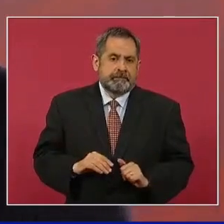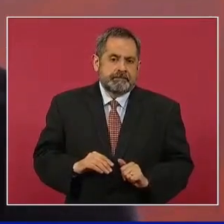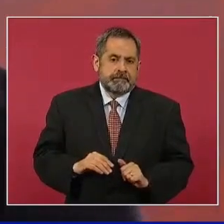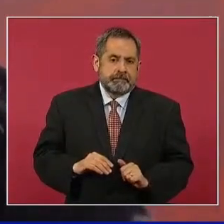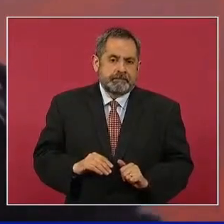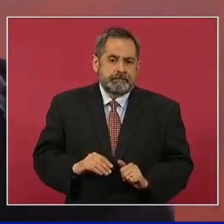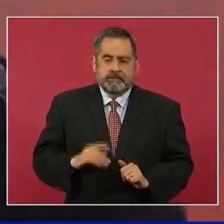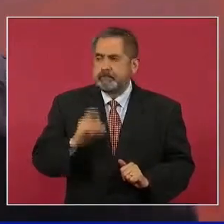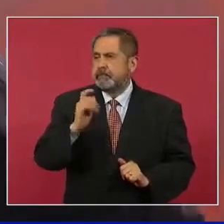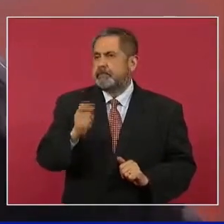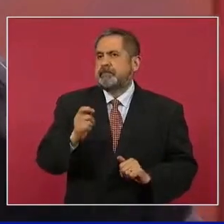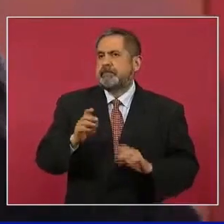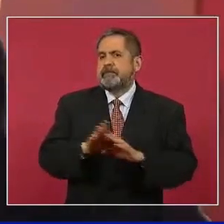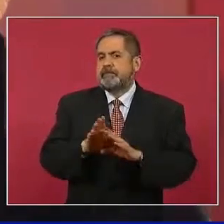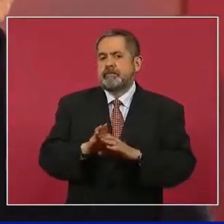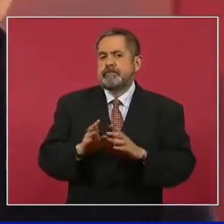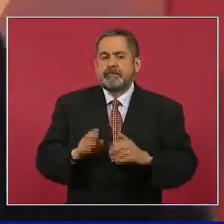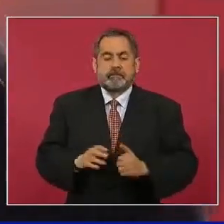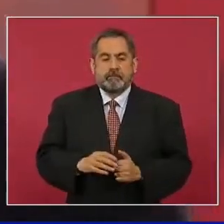Es algo como